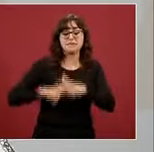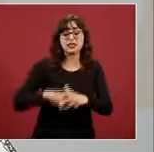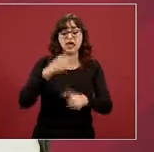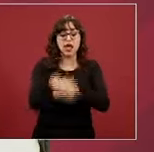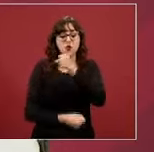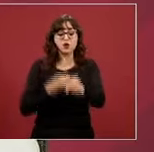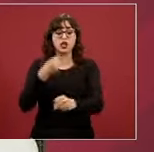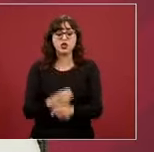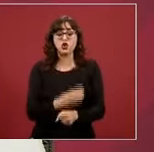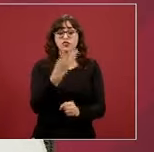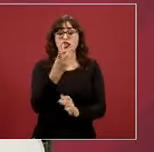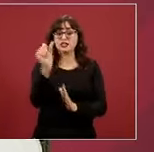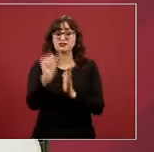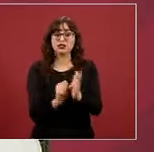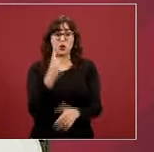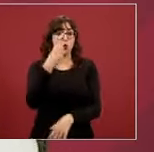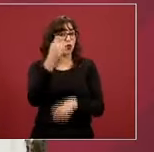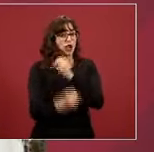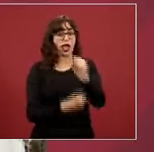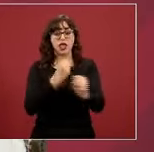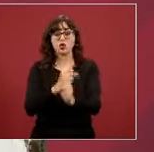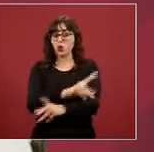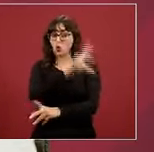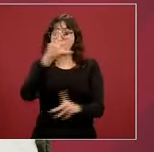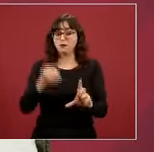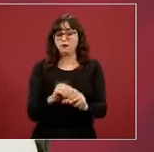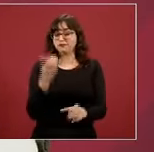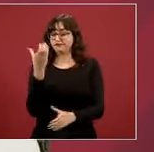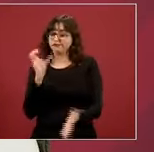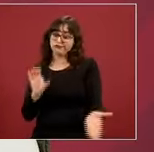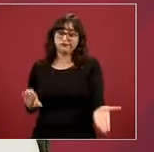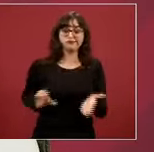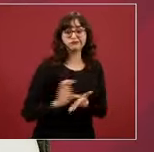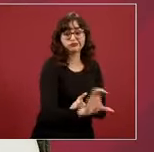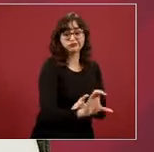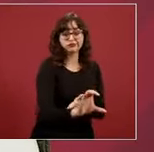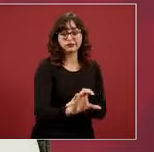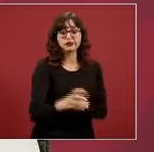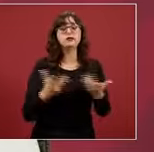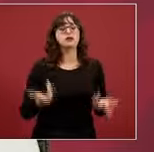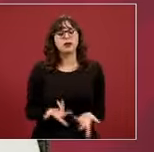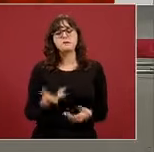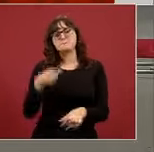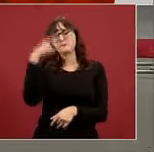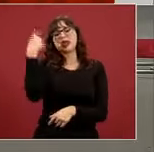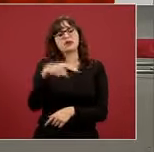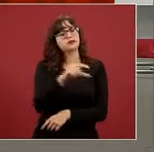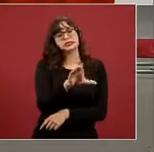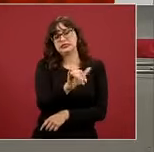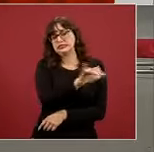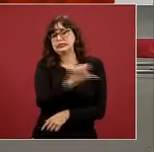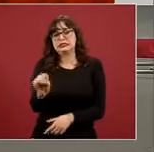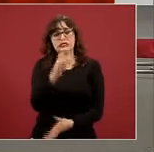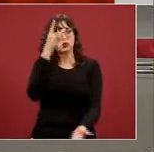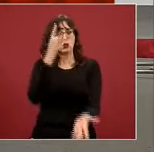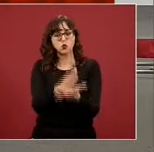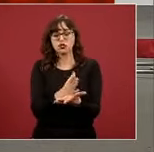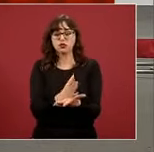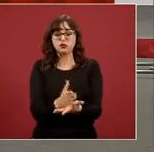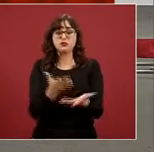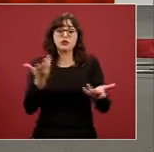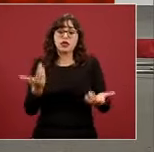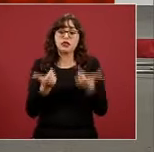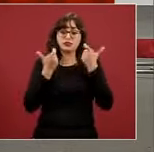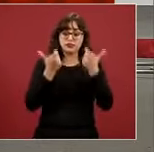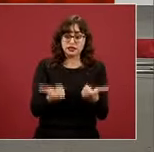anual y estas cuotas deben destinarse exclusivamente pues a las finalidades de la CIS y esa